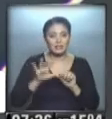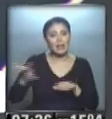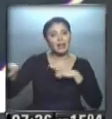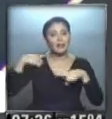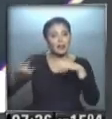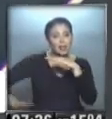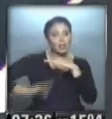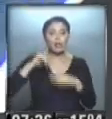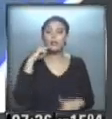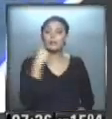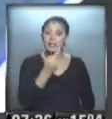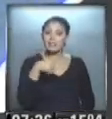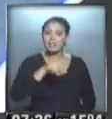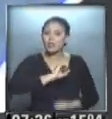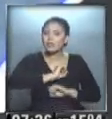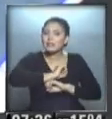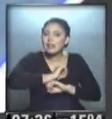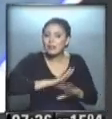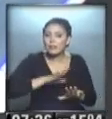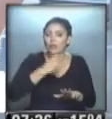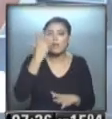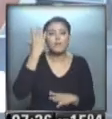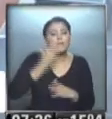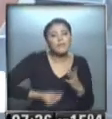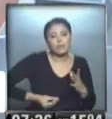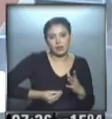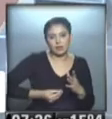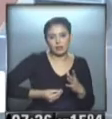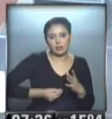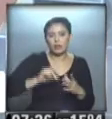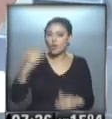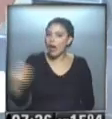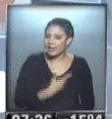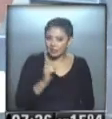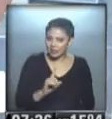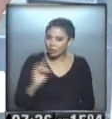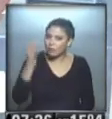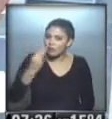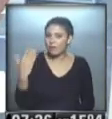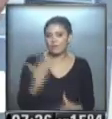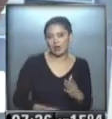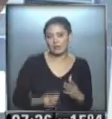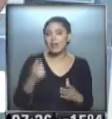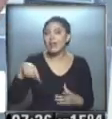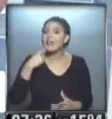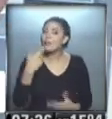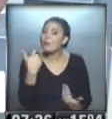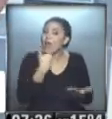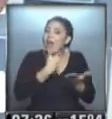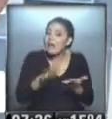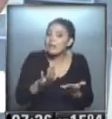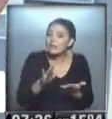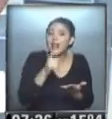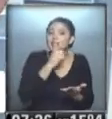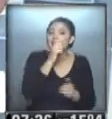que llamó siniestros y no accidentes a estos hechos. Los problemas del subte se podrán evitar si Metrovías respeta